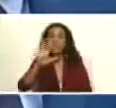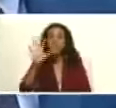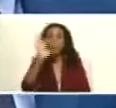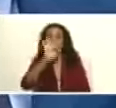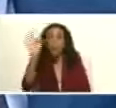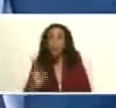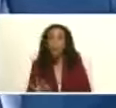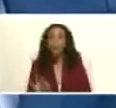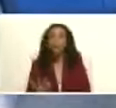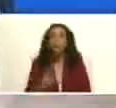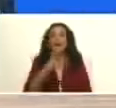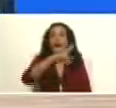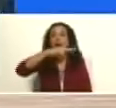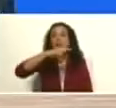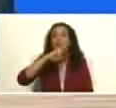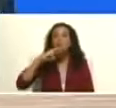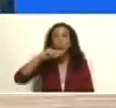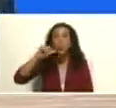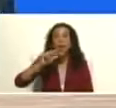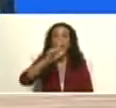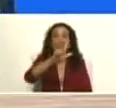25.61. Azúcar,